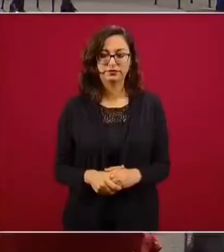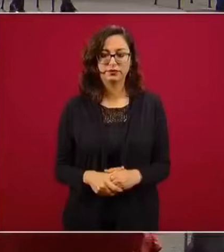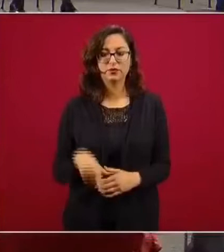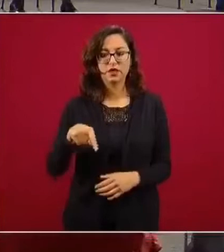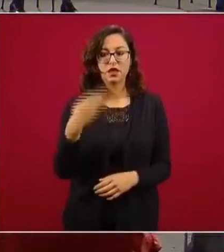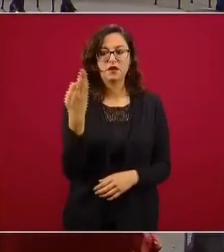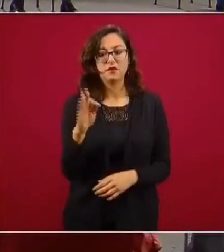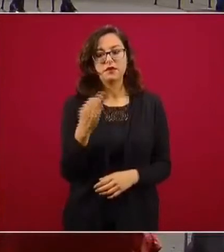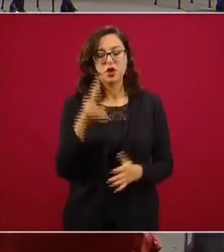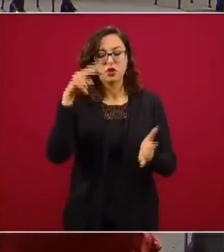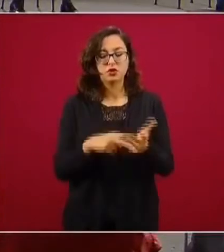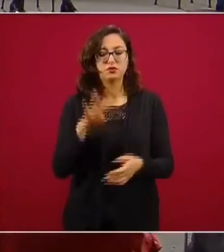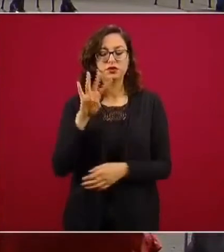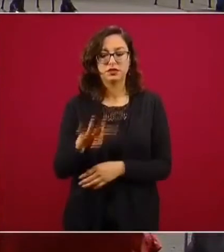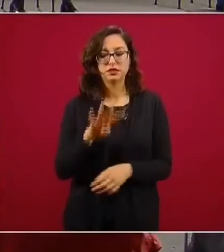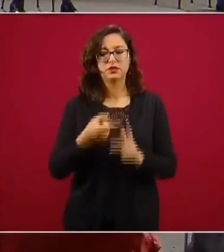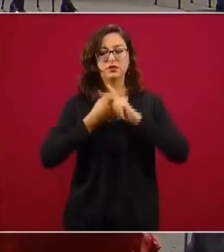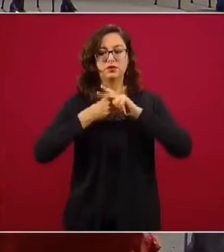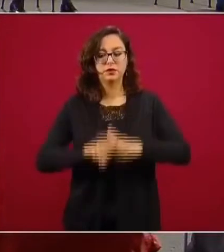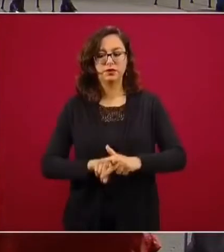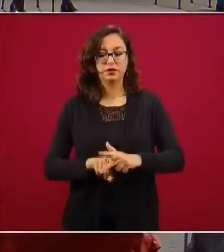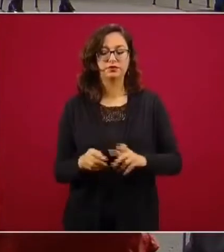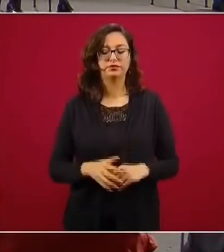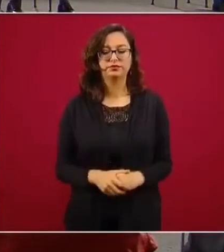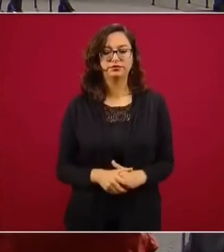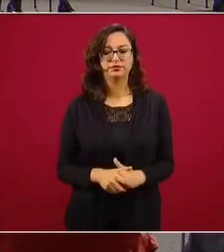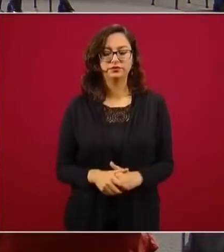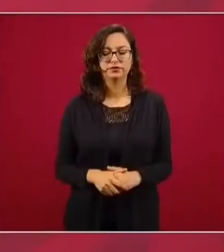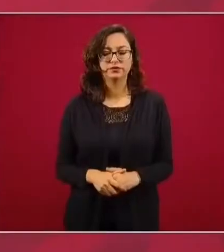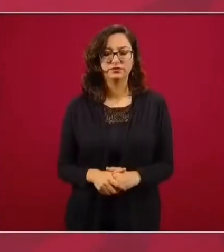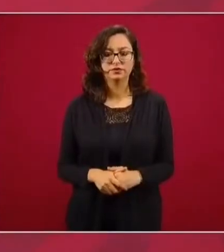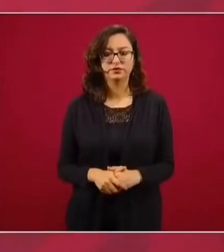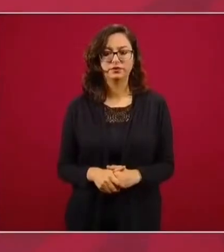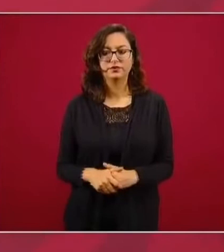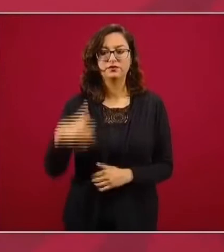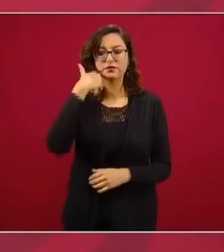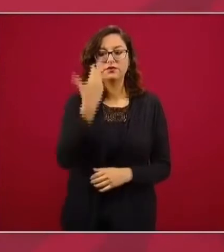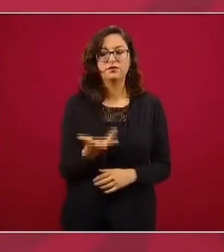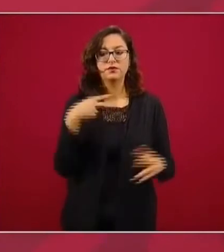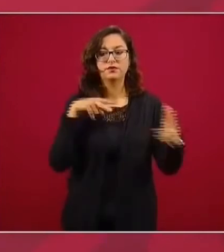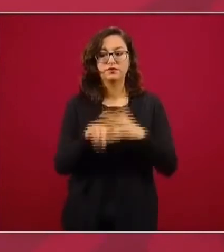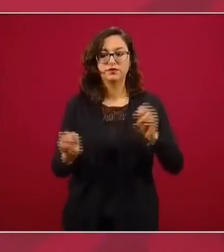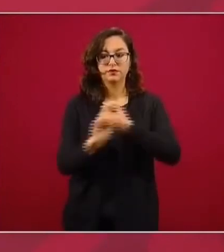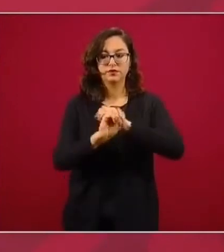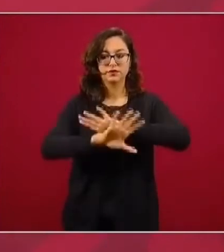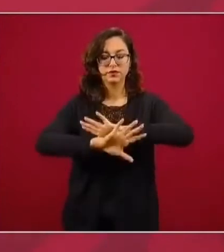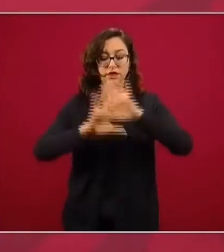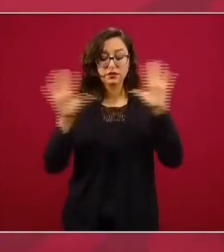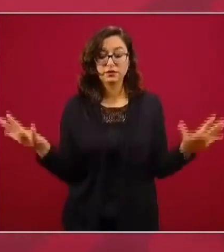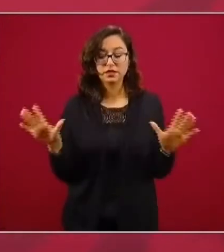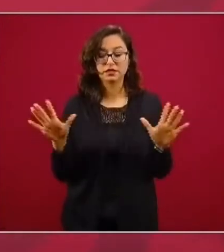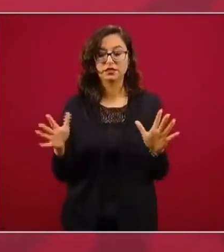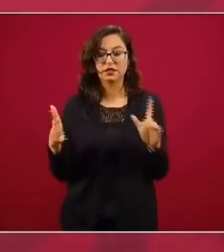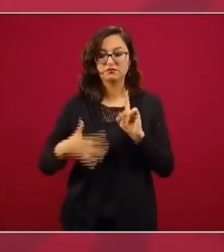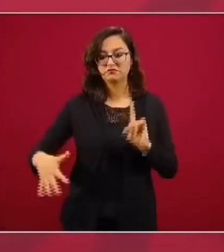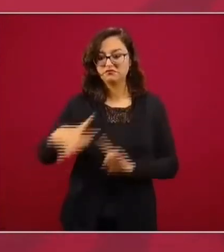febrero del 2019. Se dijo: queremos, dijo el señor presidente, transparencia y las mejores condiciones posibles